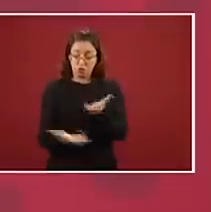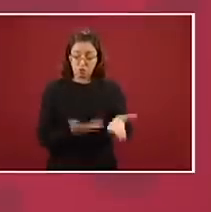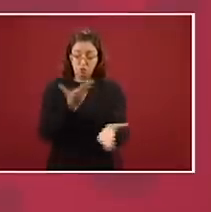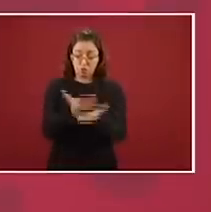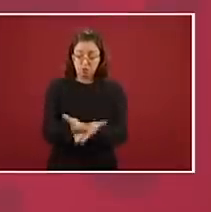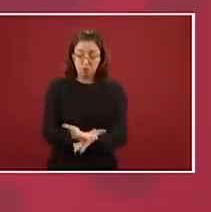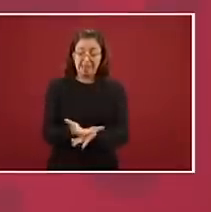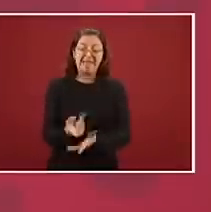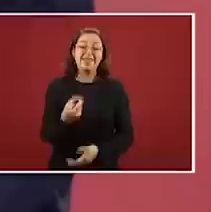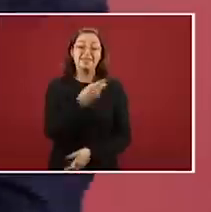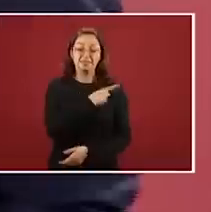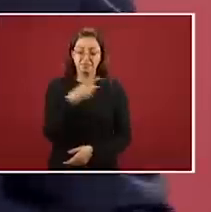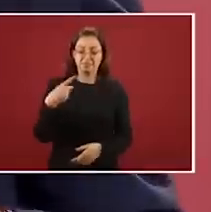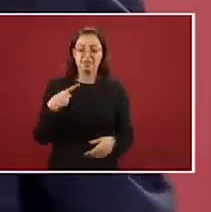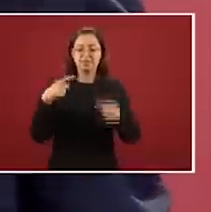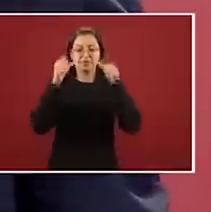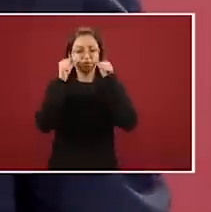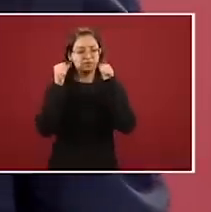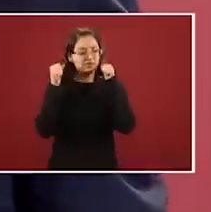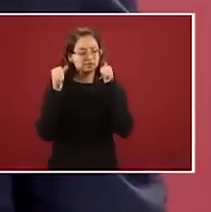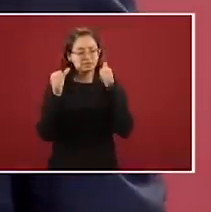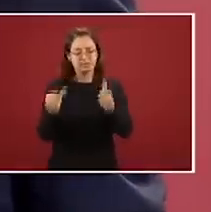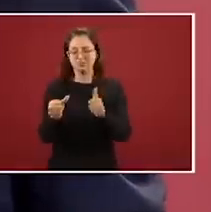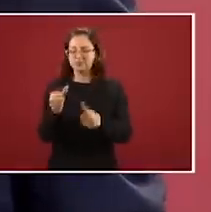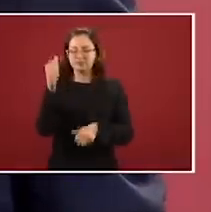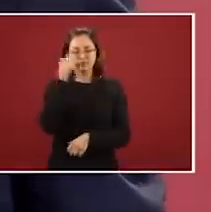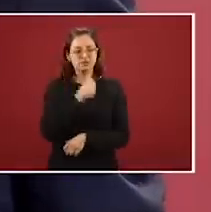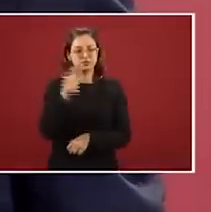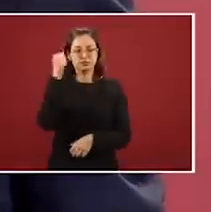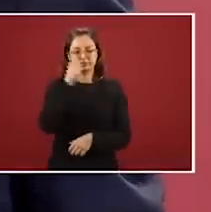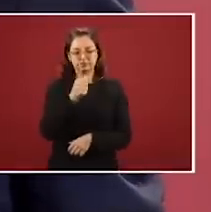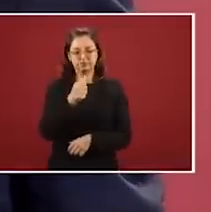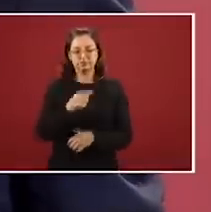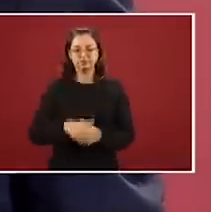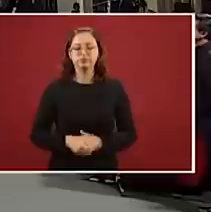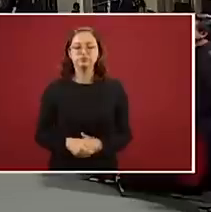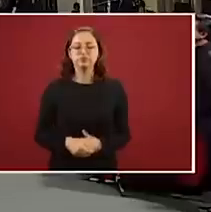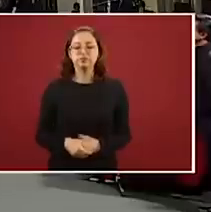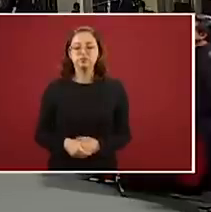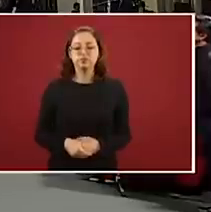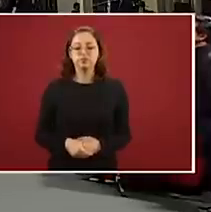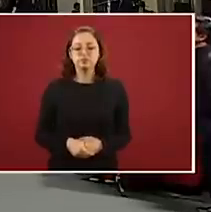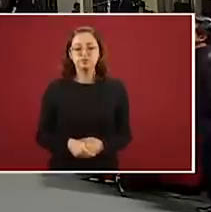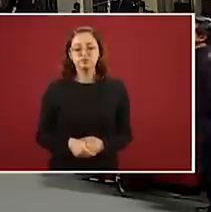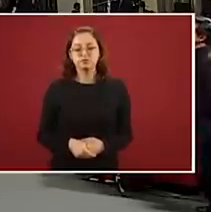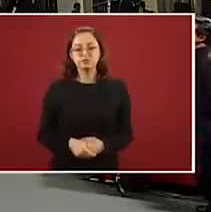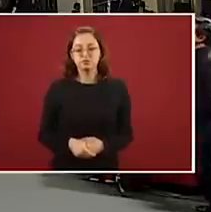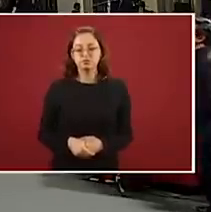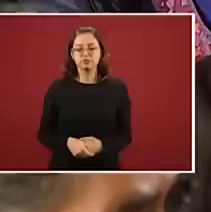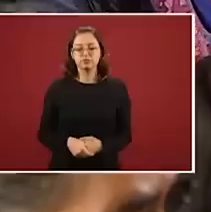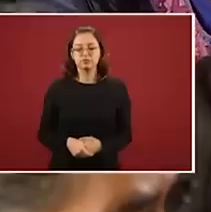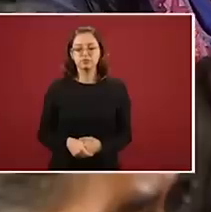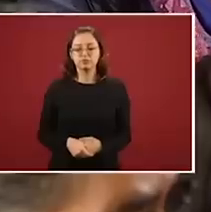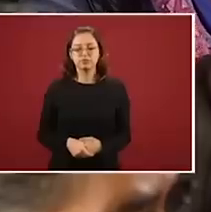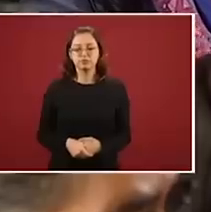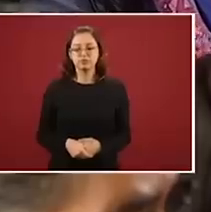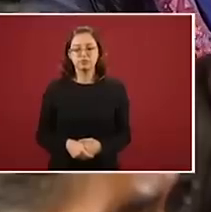debe de ser atendido de inmediato. ¿Pero cómo se puede tratar a la gente para que realmente?